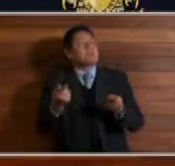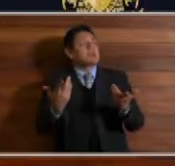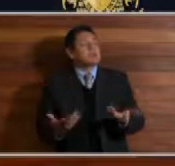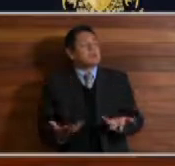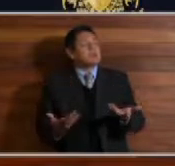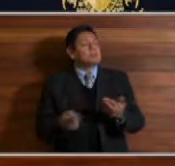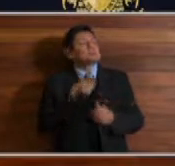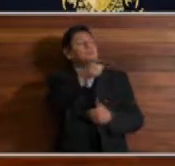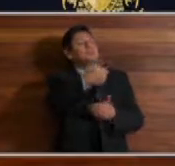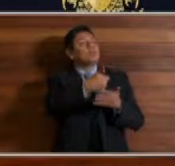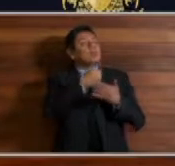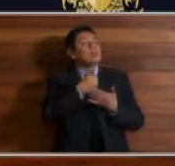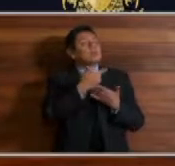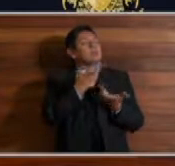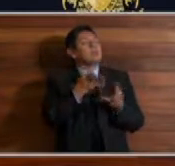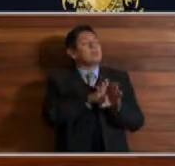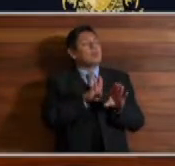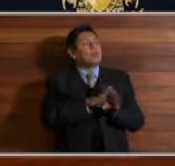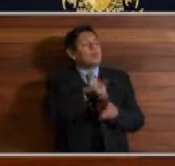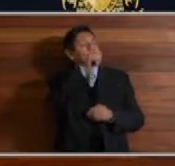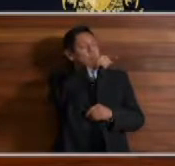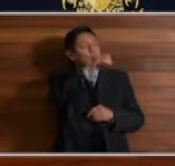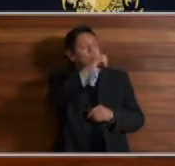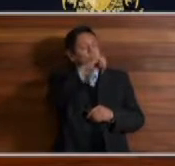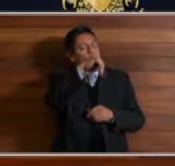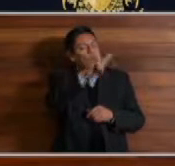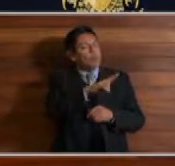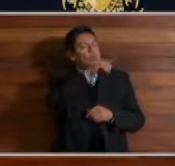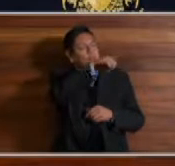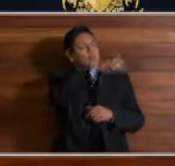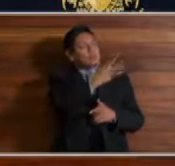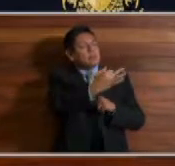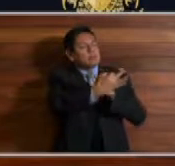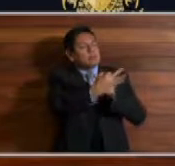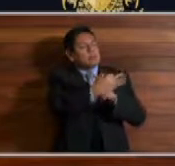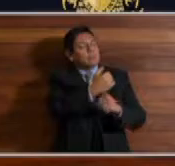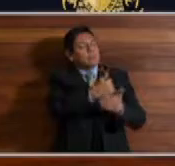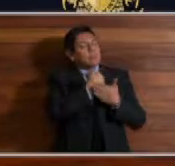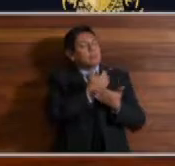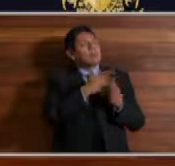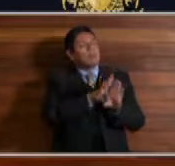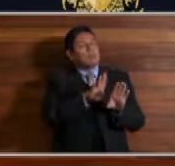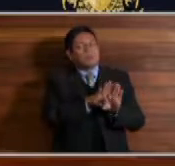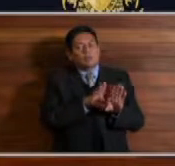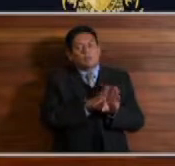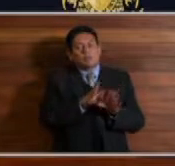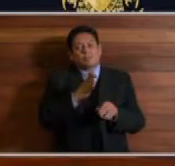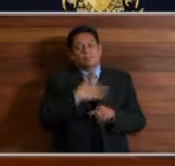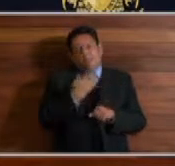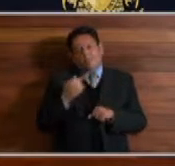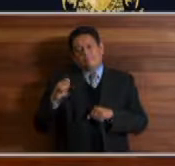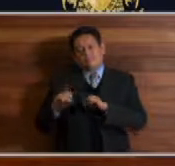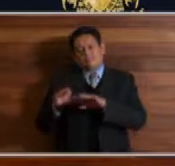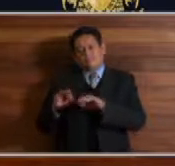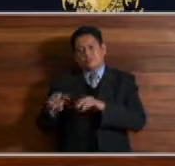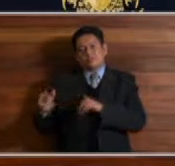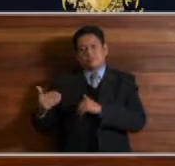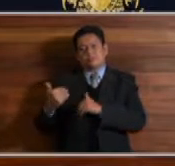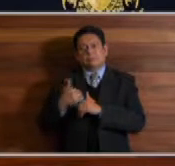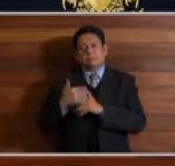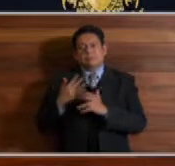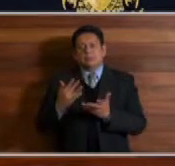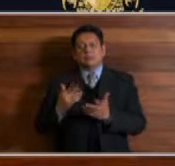puede usted hacer como oficina de derechos, de observación de derechos humanos? Porque no tenemos el mismo